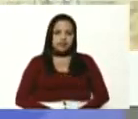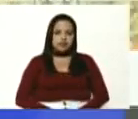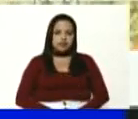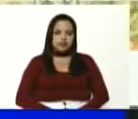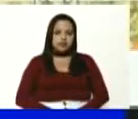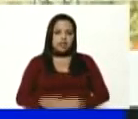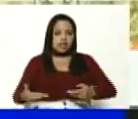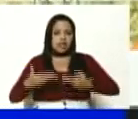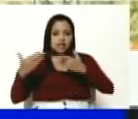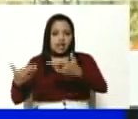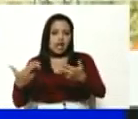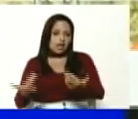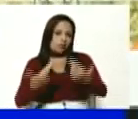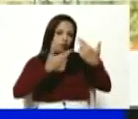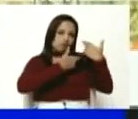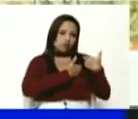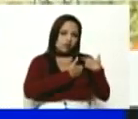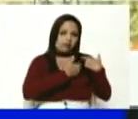generales